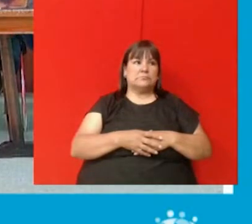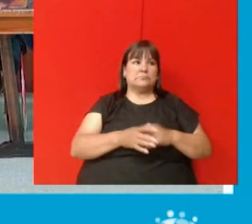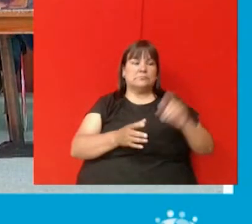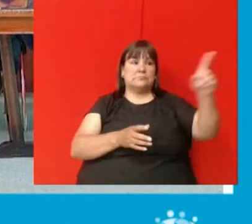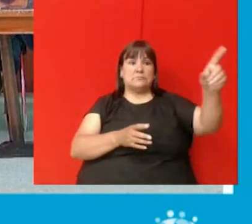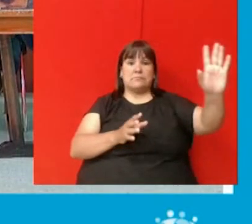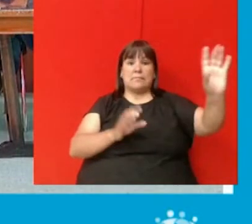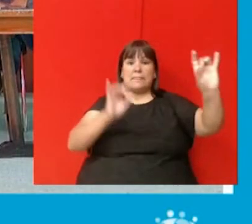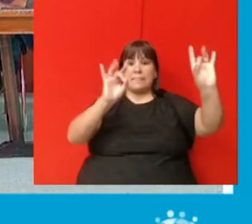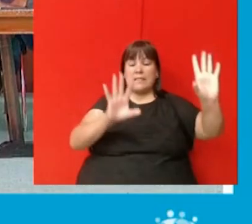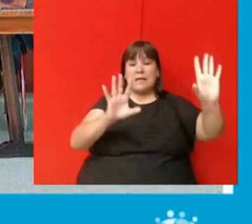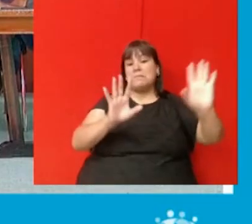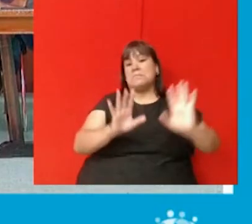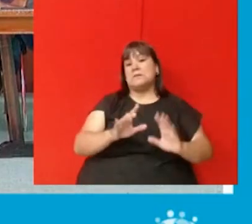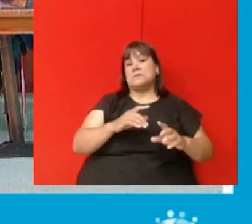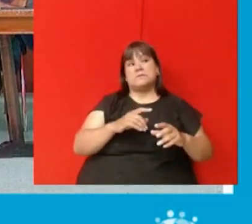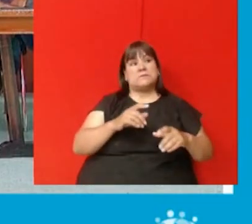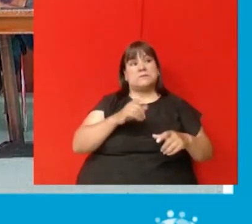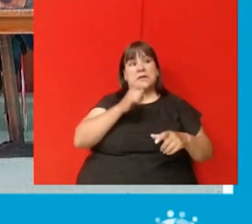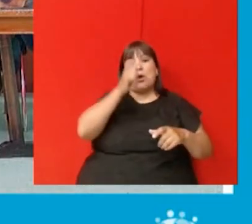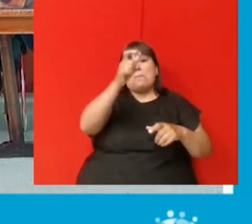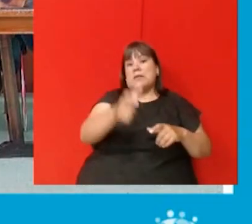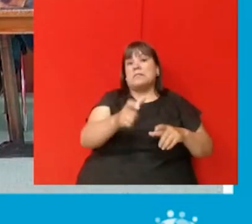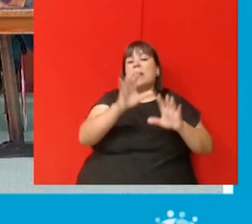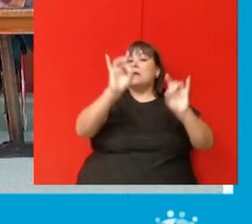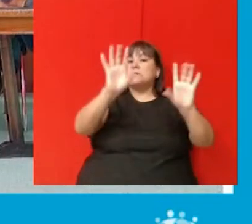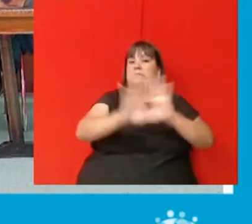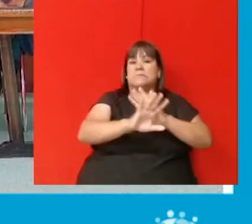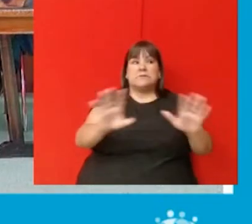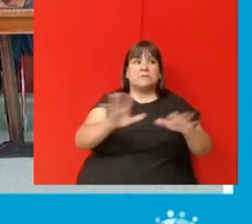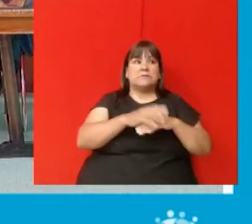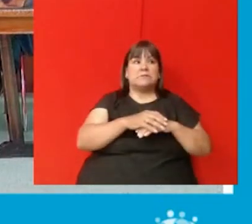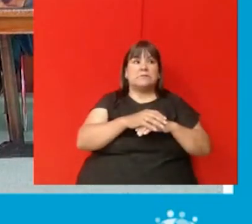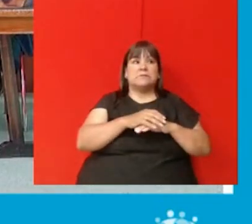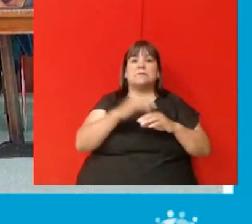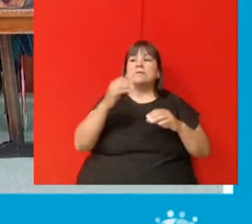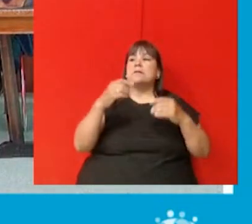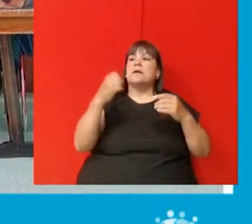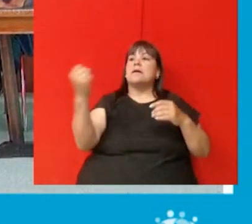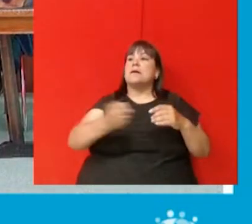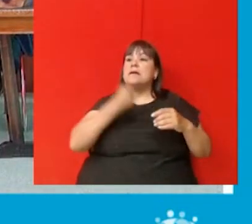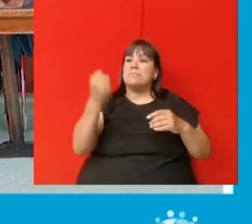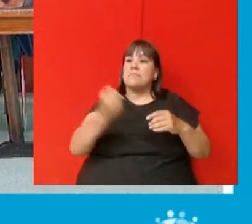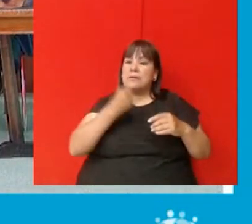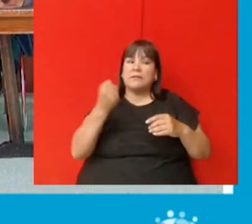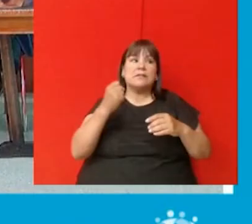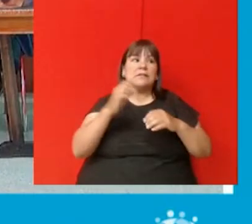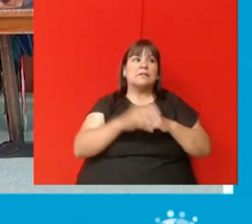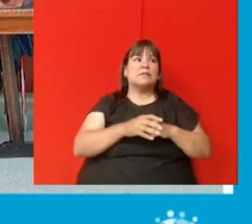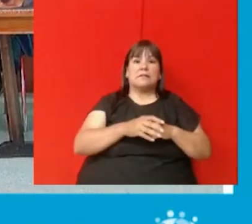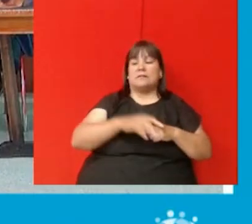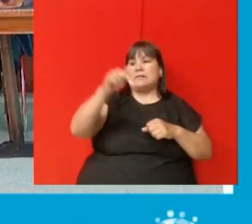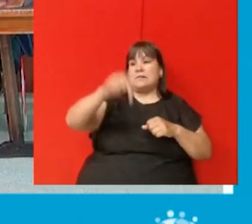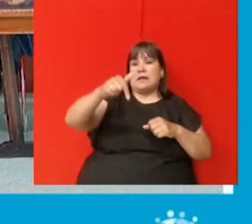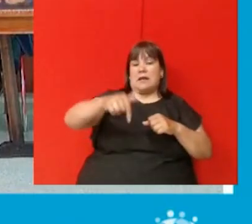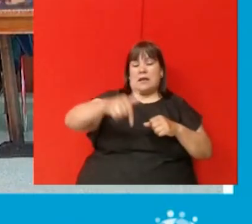Quiero hacer un comentario porque me parece que es muy importante. No es que no lo sepamos, creo que muchos de los profesionales